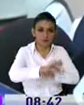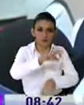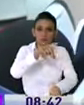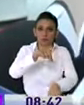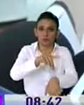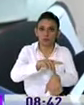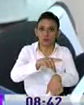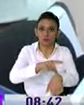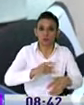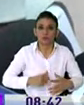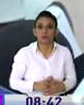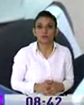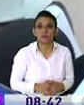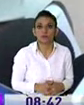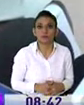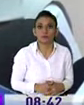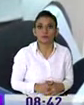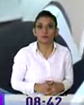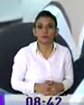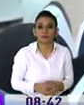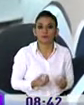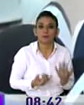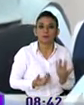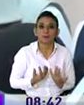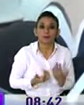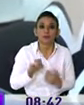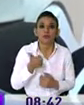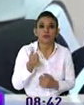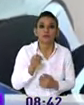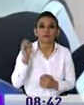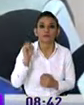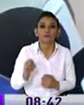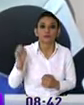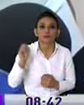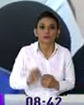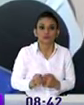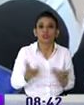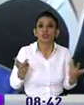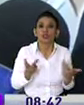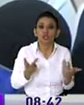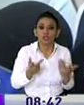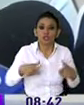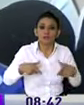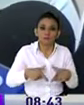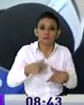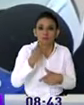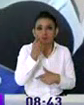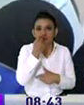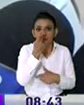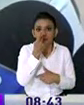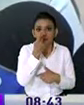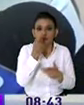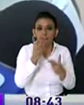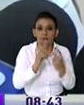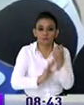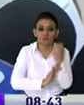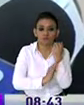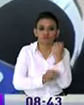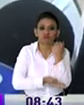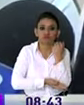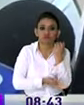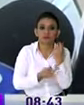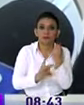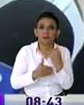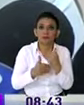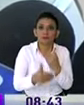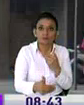Un área de quemaduras del 10% de su cuerpo en la región perineo, en los glúteos y en la parte